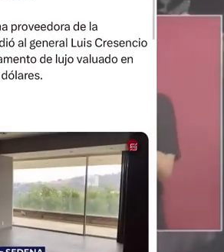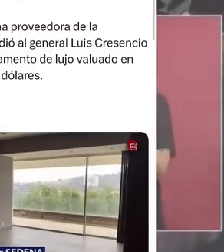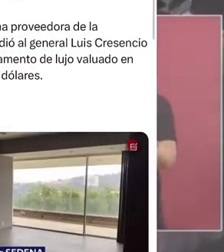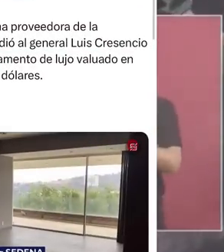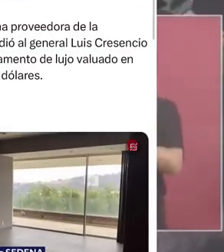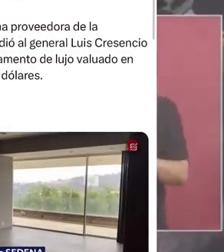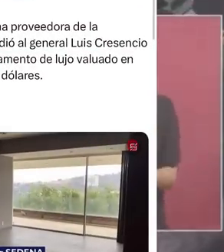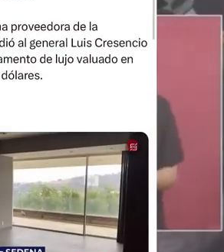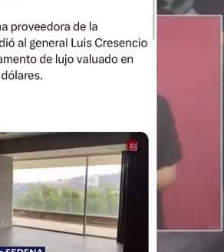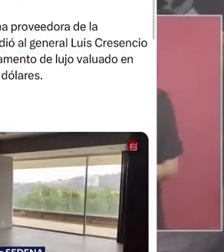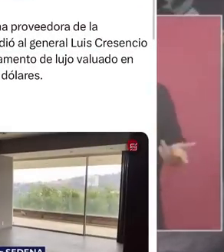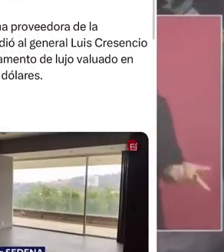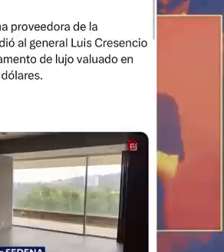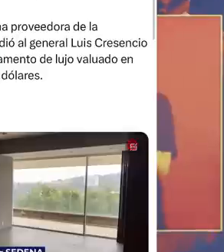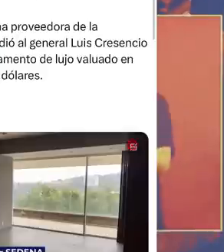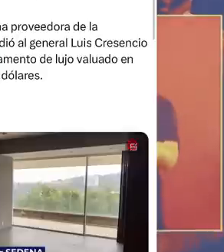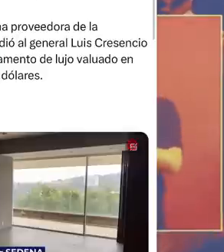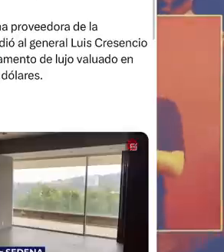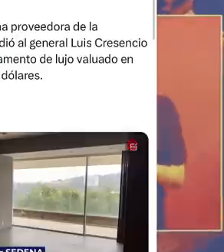sostengo,